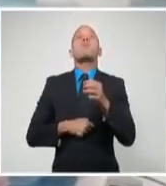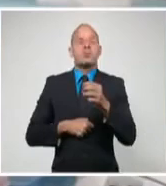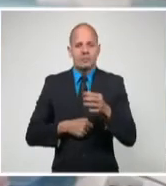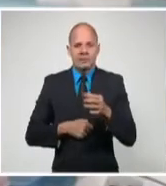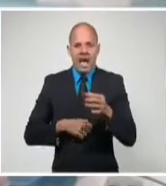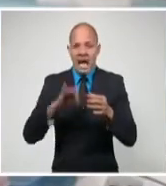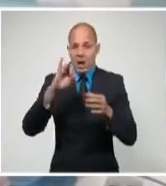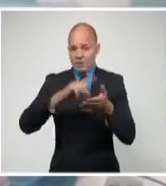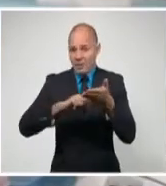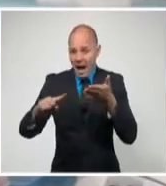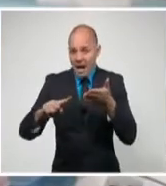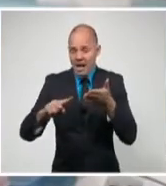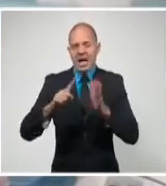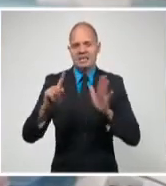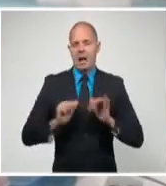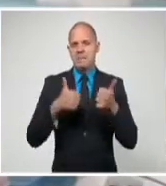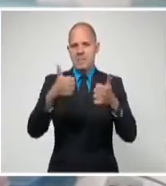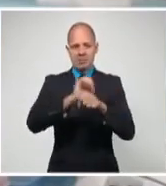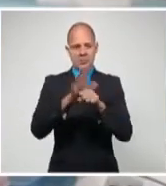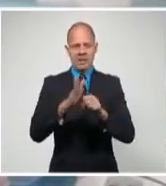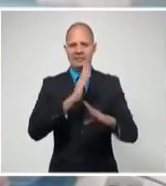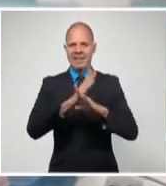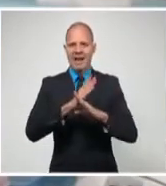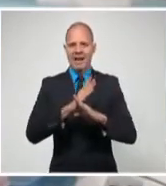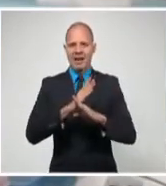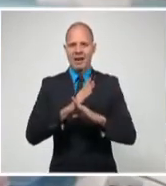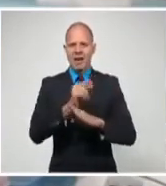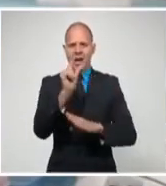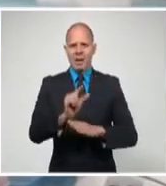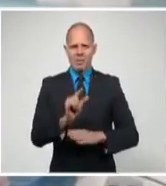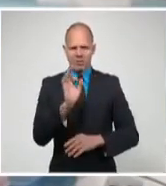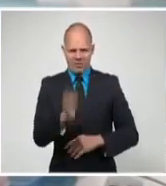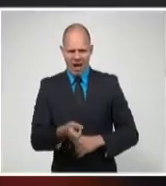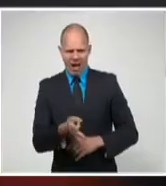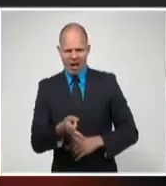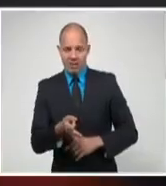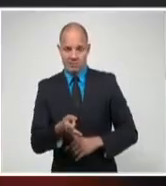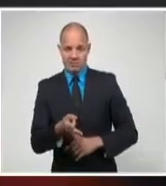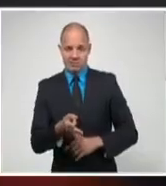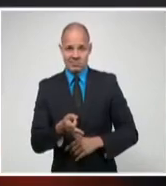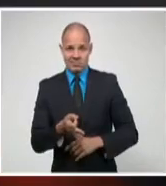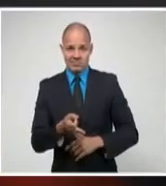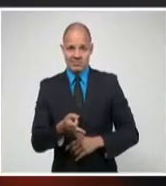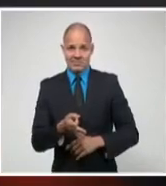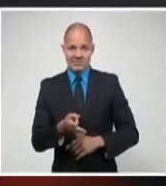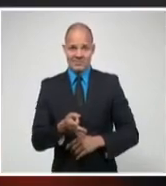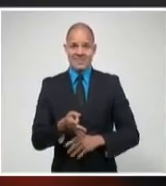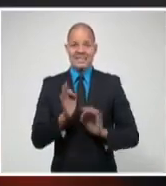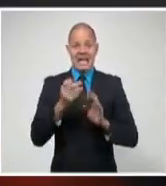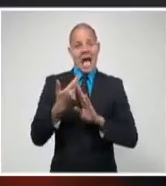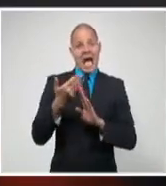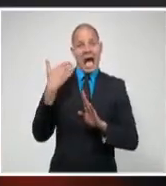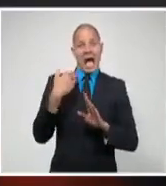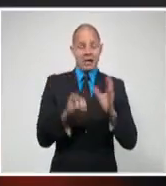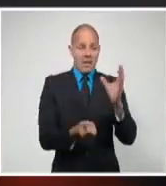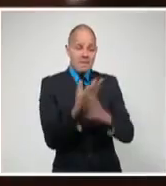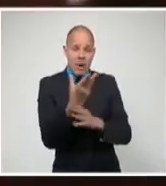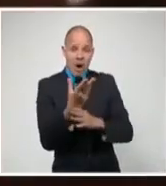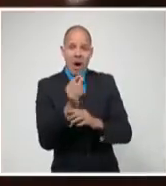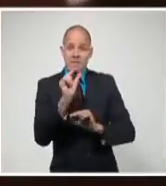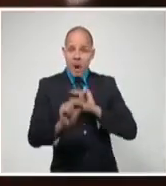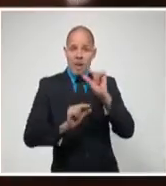los usuarios comenzaron a preocuparse por consultar datos que estuvieran verificados. Sin embargo, al inicio de la pandemia circularon por